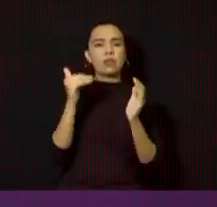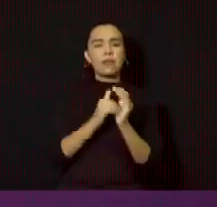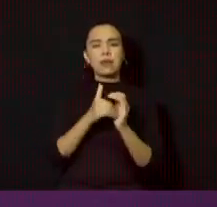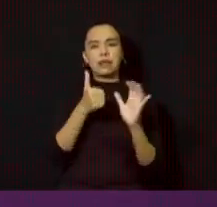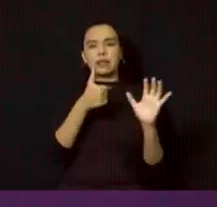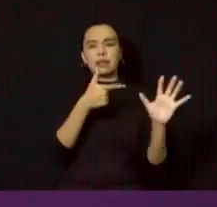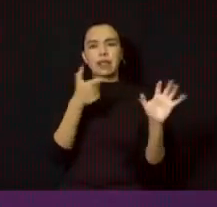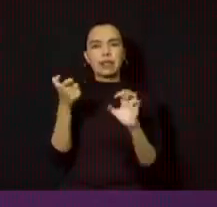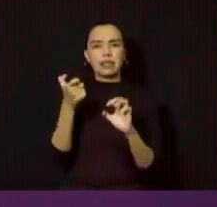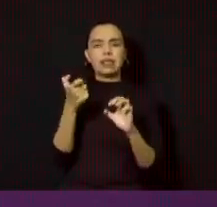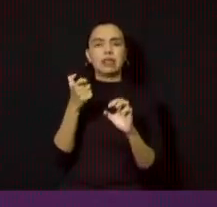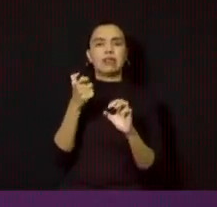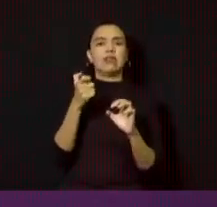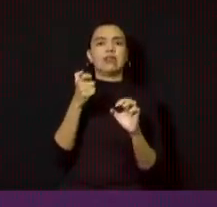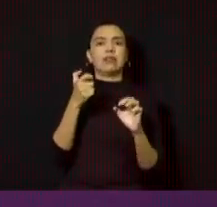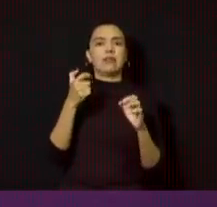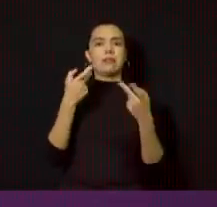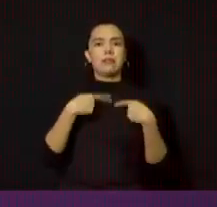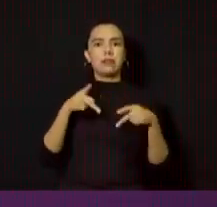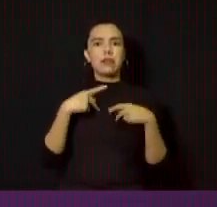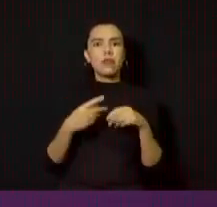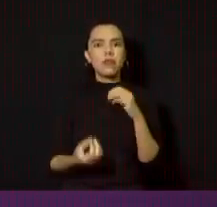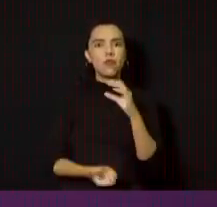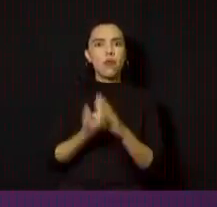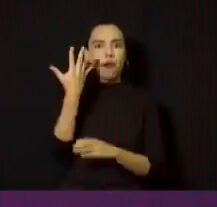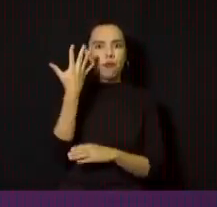11,700 empresarios nuevos de OmniLife.